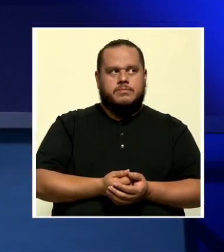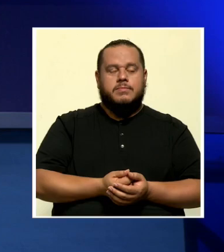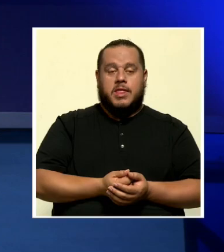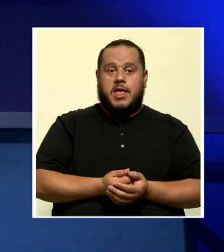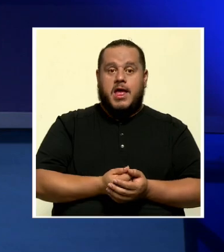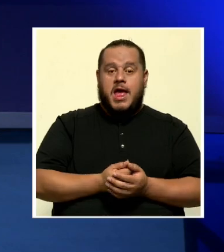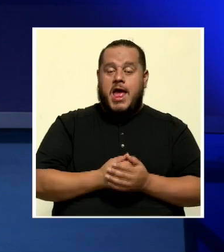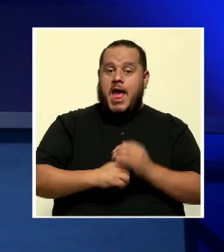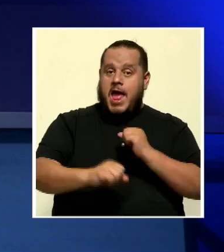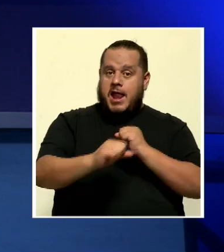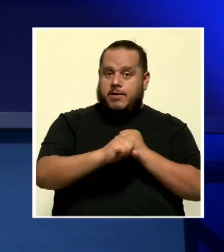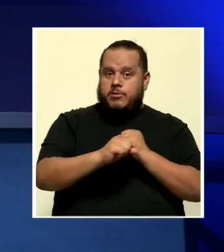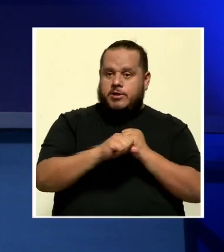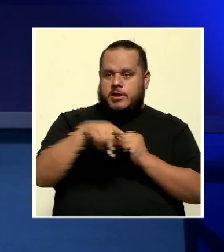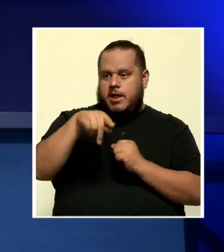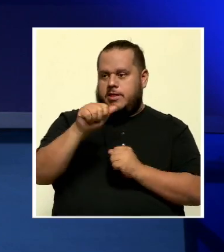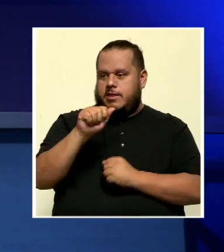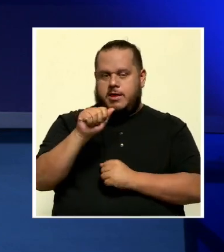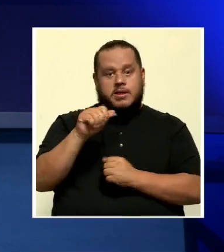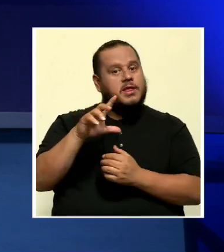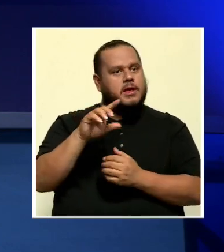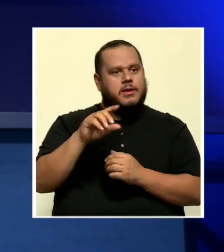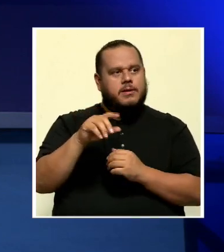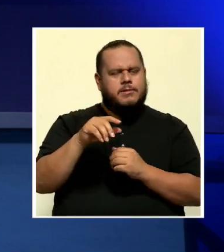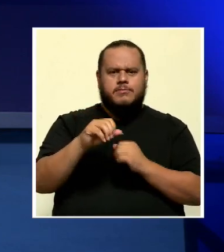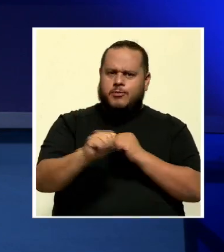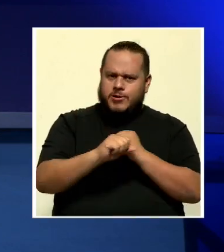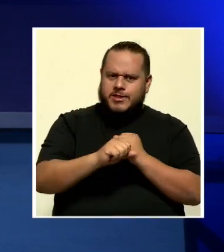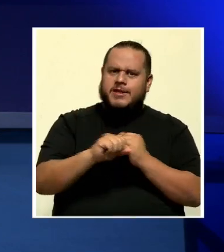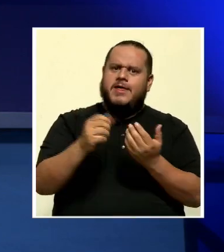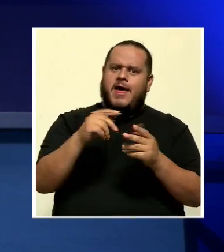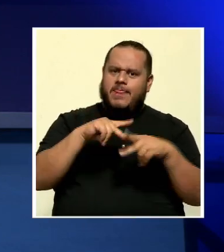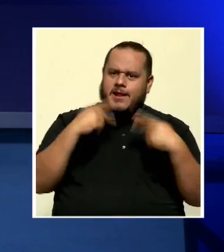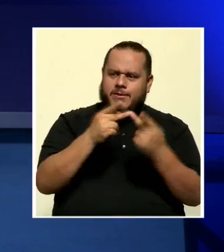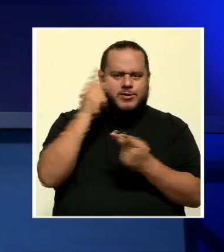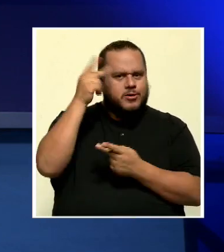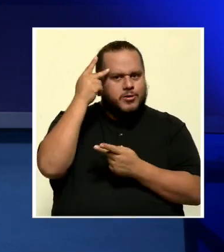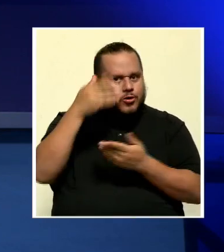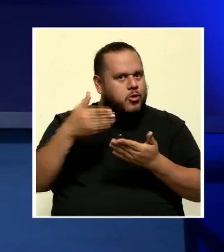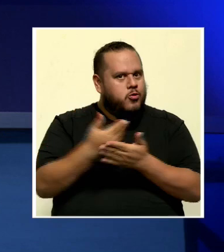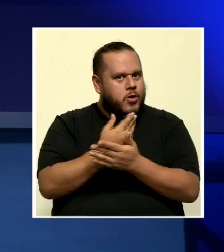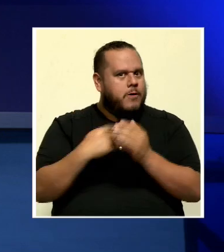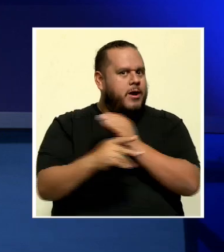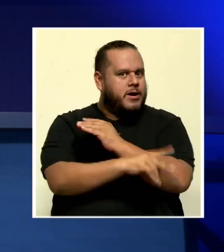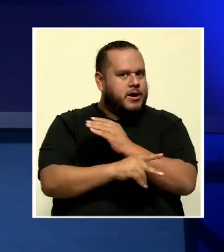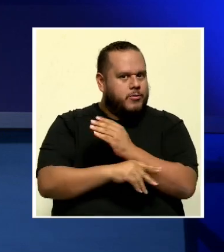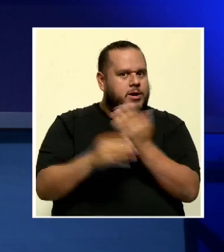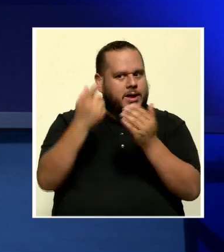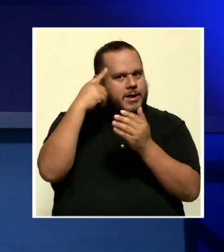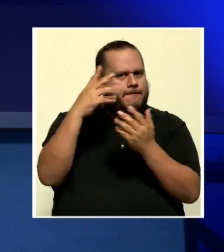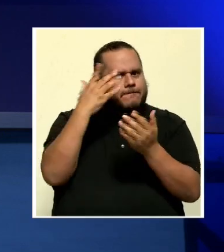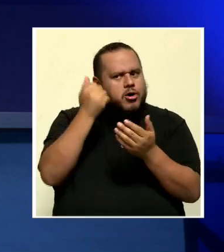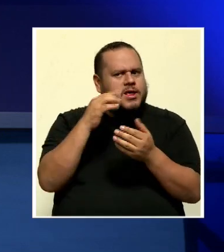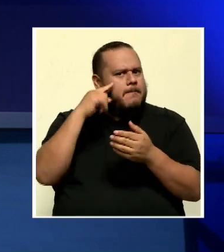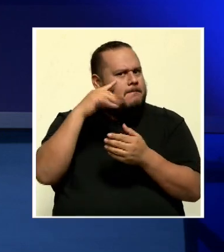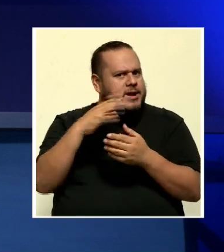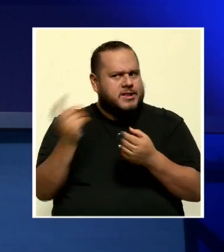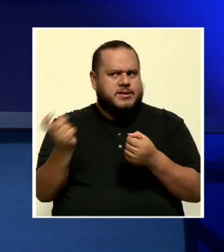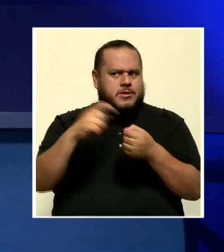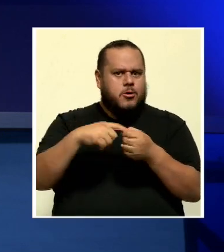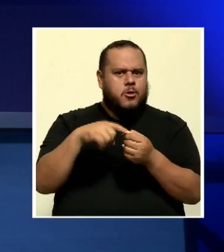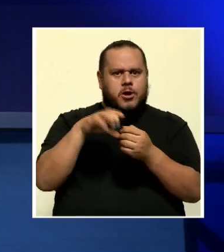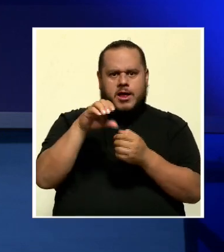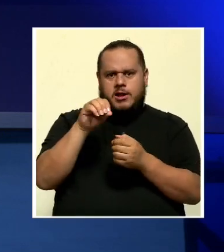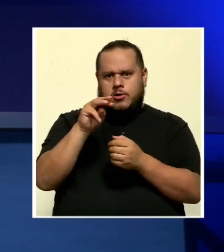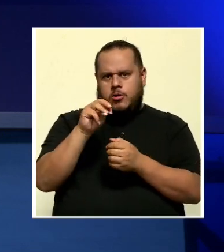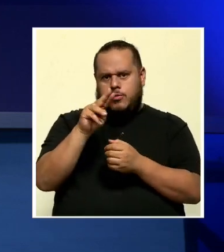La publicidad del partido Nueva República, en la cual ataca al Frente Amplio por su ligamen con el comunismo, no ha caído nada bien en